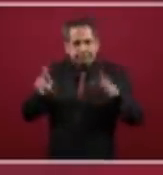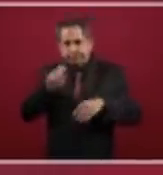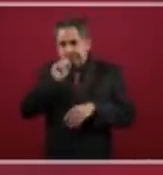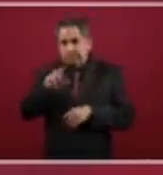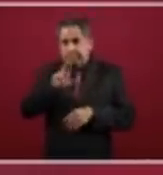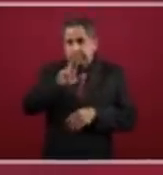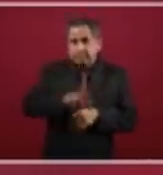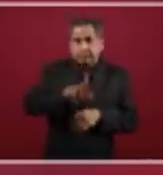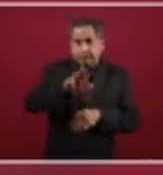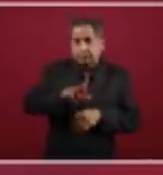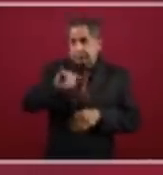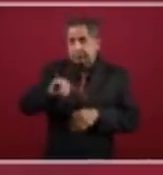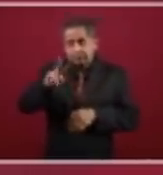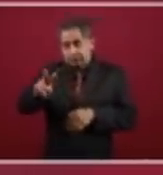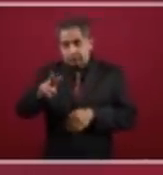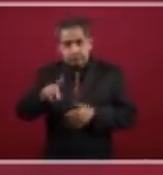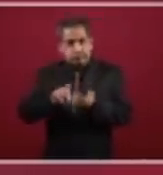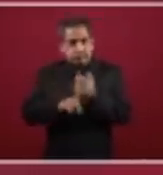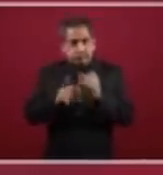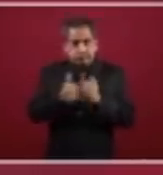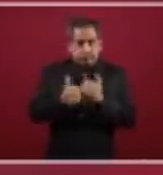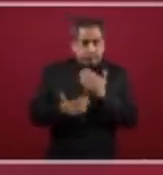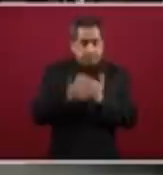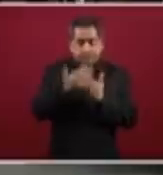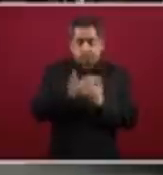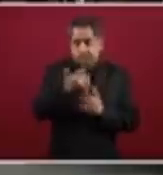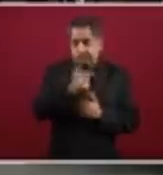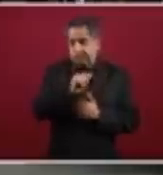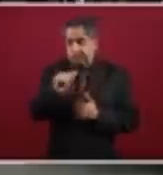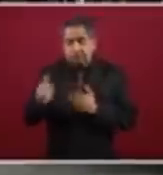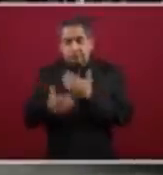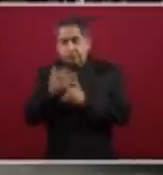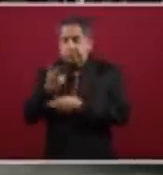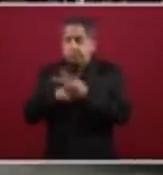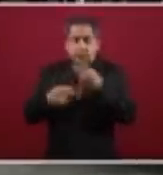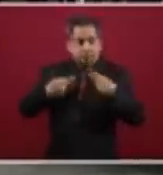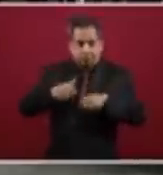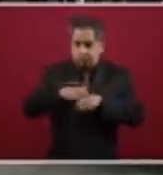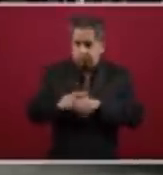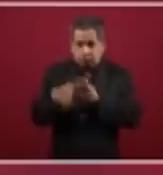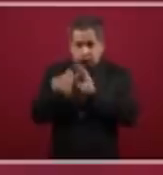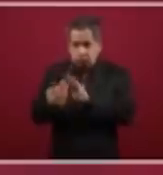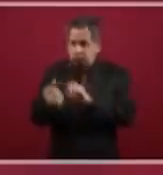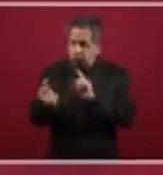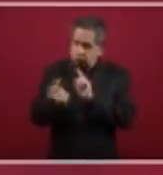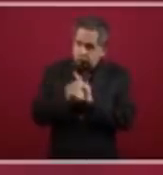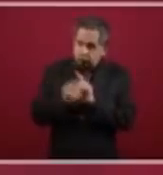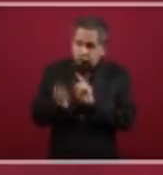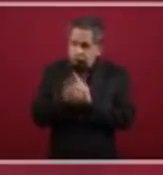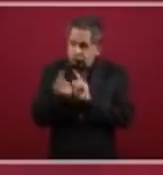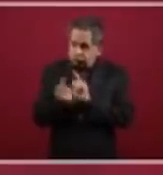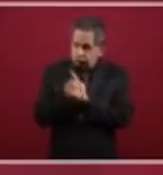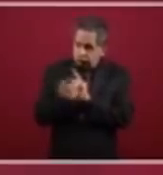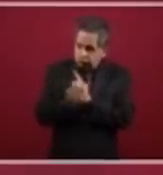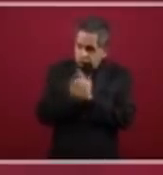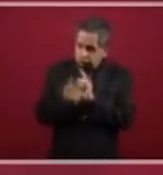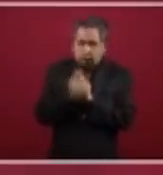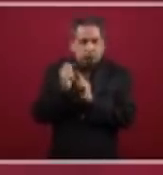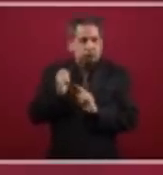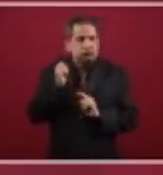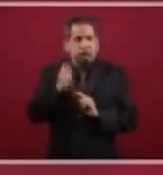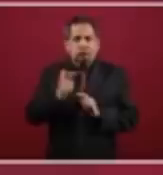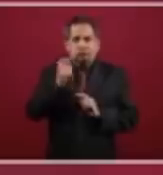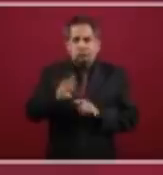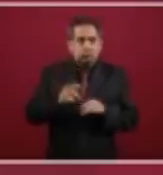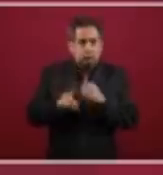martes, miércoles, jueves y viernes de 6 a 7 de la mañana recibo personalmente para que cualquier persona que haya tenido algún problema con